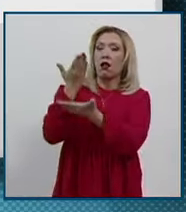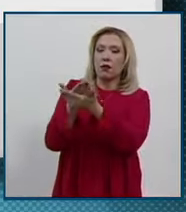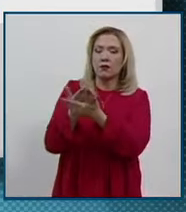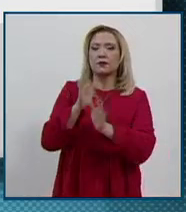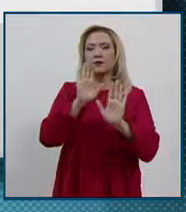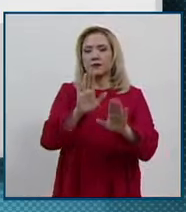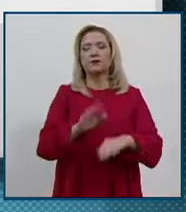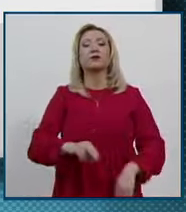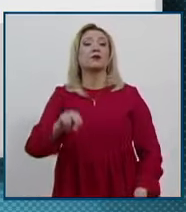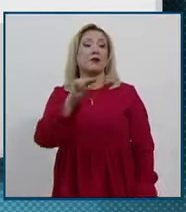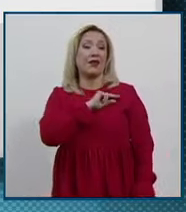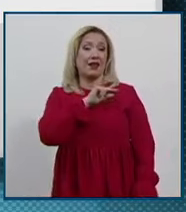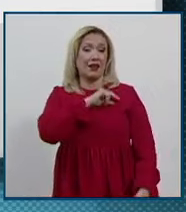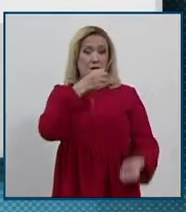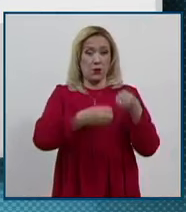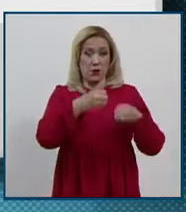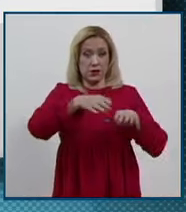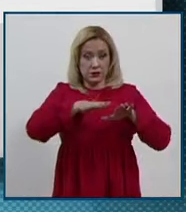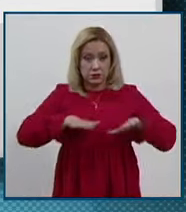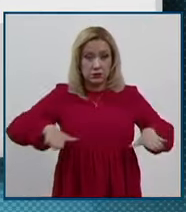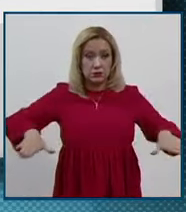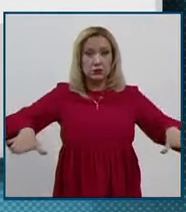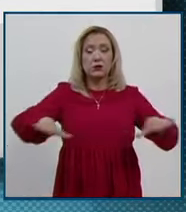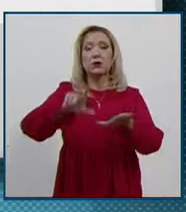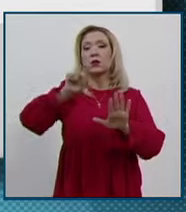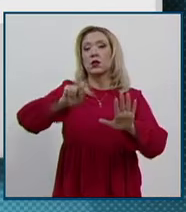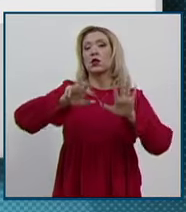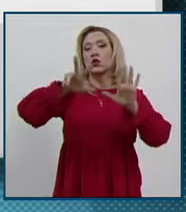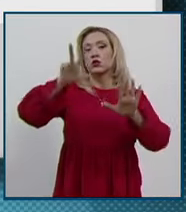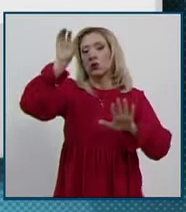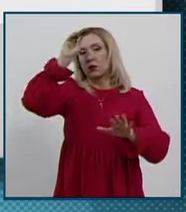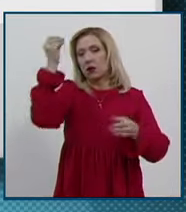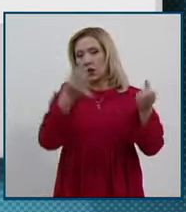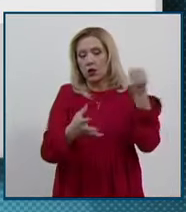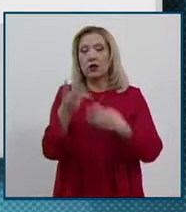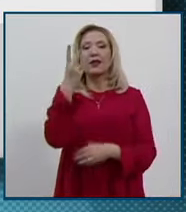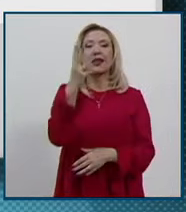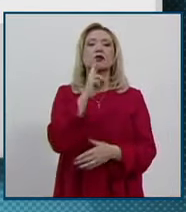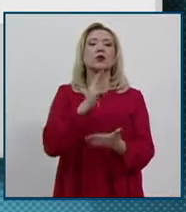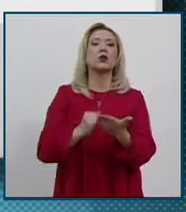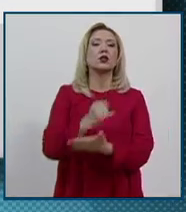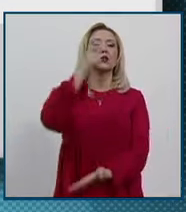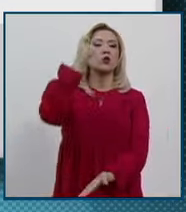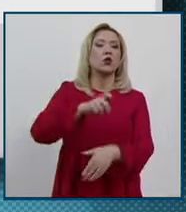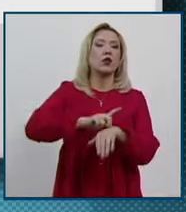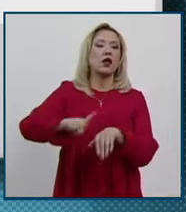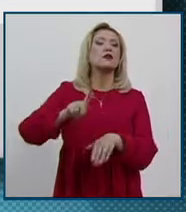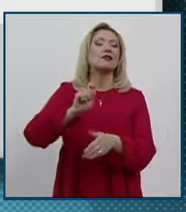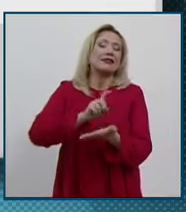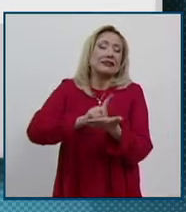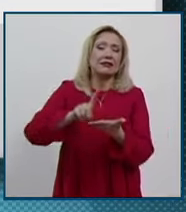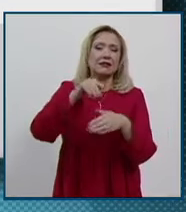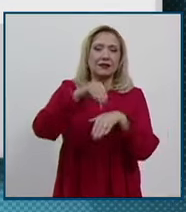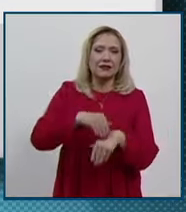colegiados se publicaron 28 criterios tres jurisprudencias y 25 tesis